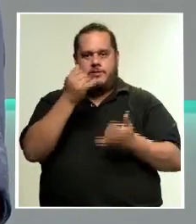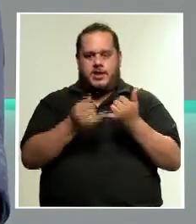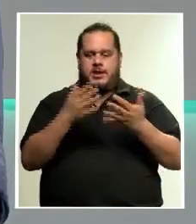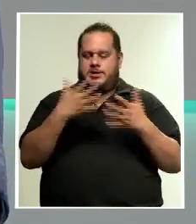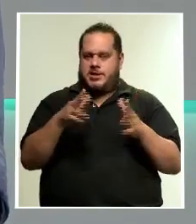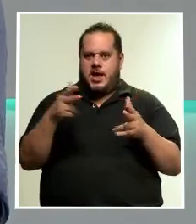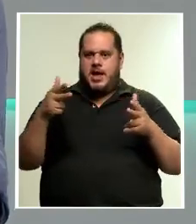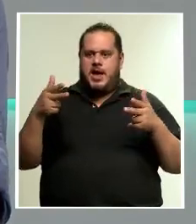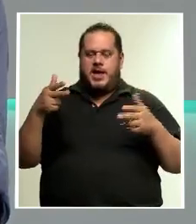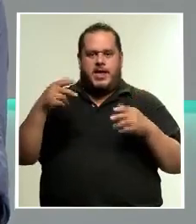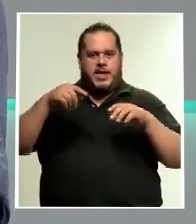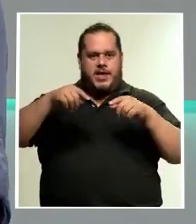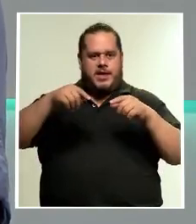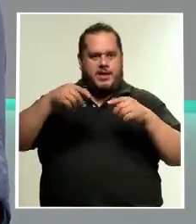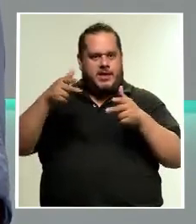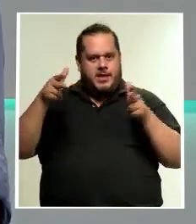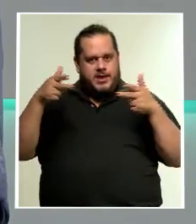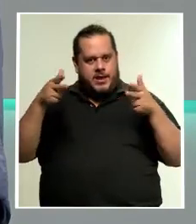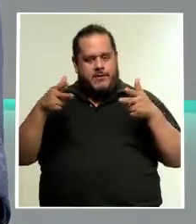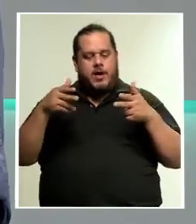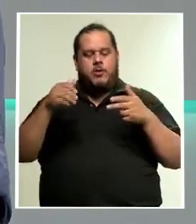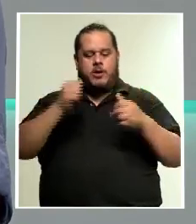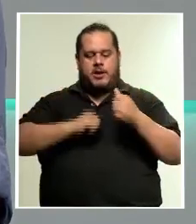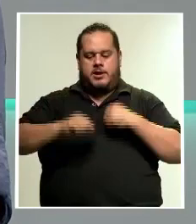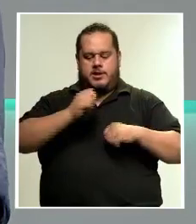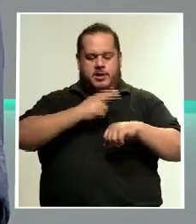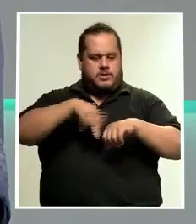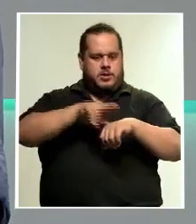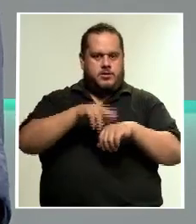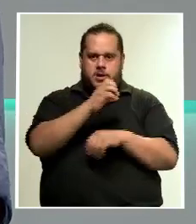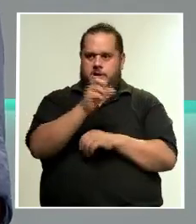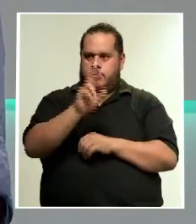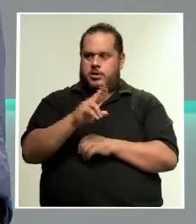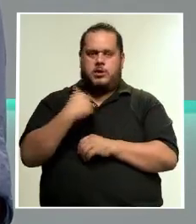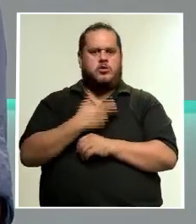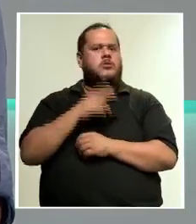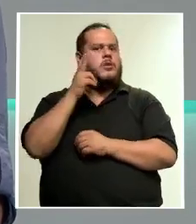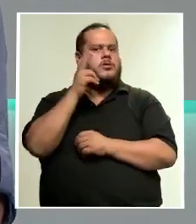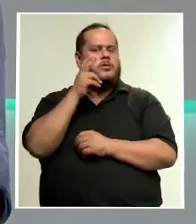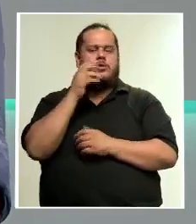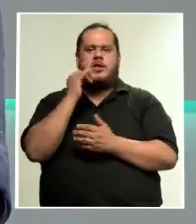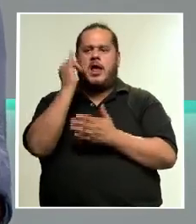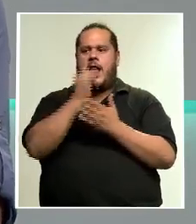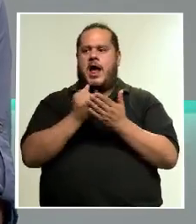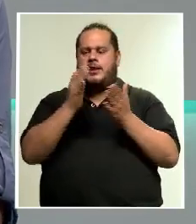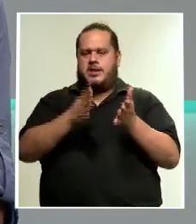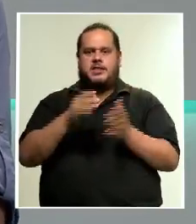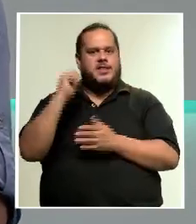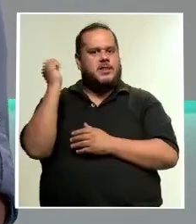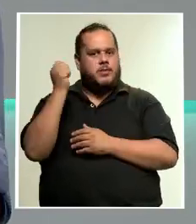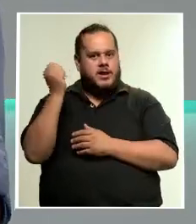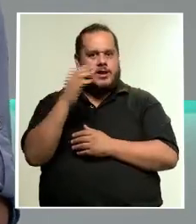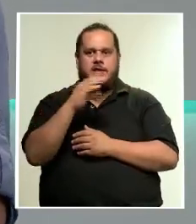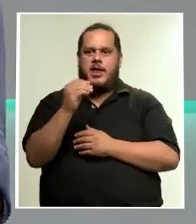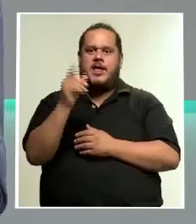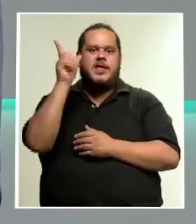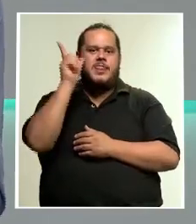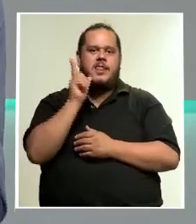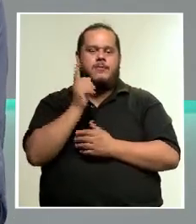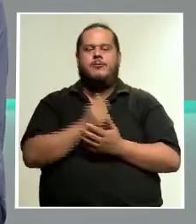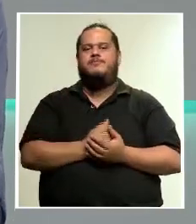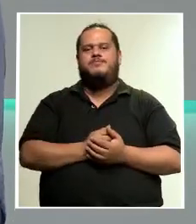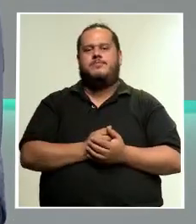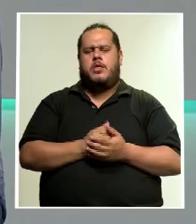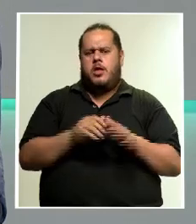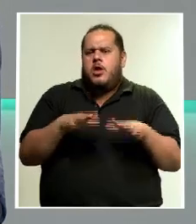grabado directamente en el Teatro Nacional de Costa Rica y donde vamos a estar escuchando a artistas de Guanacaste y también de Limón.